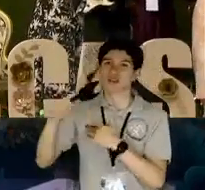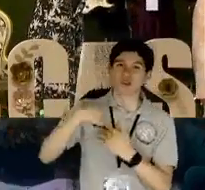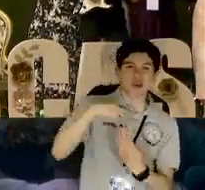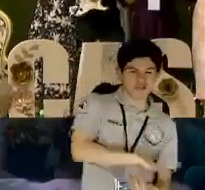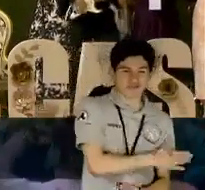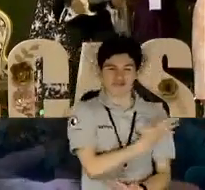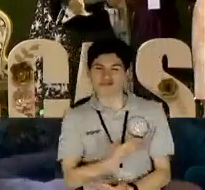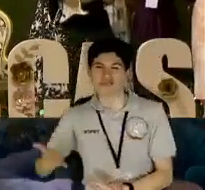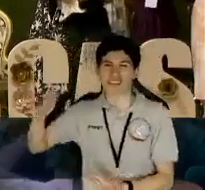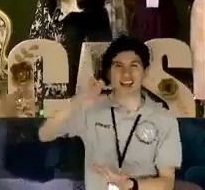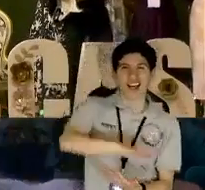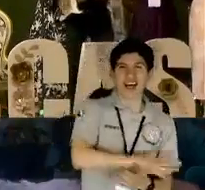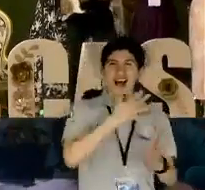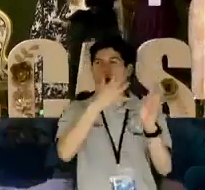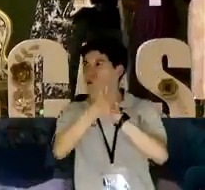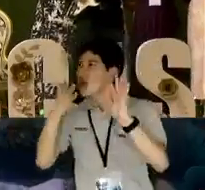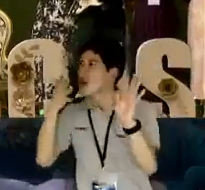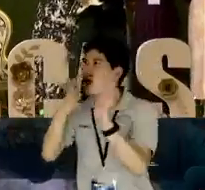estamos completos.